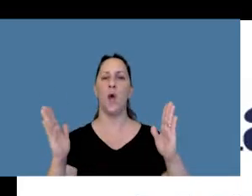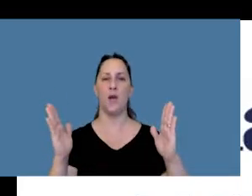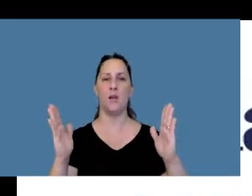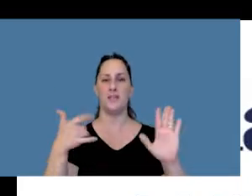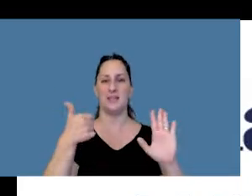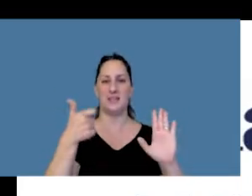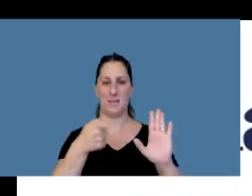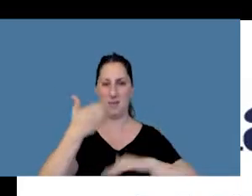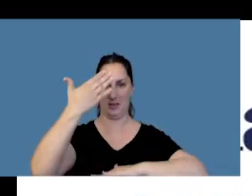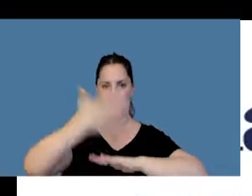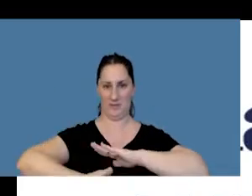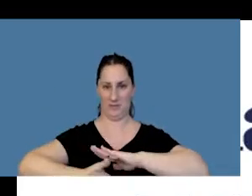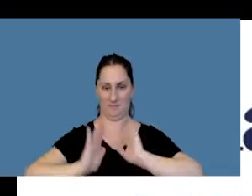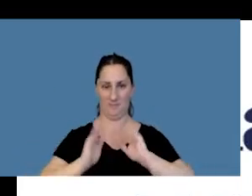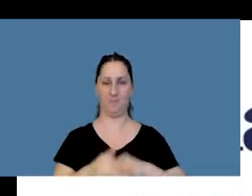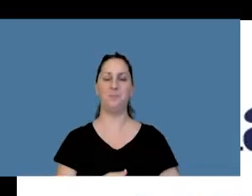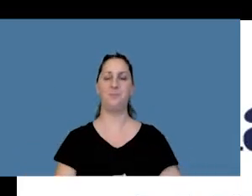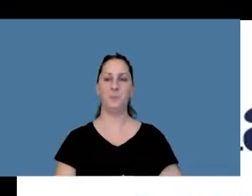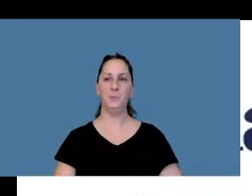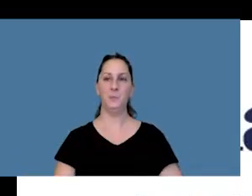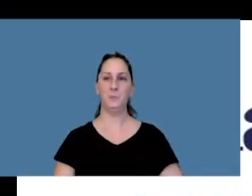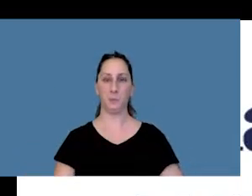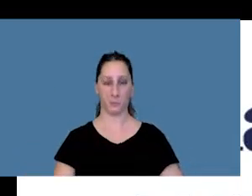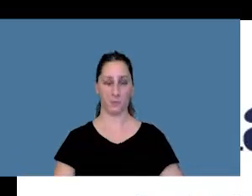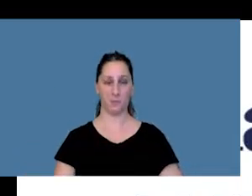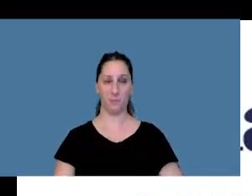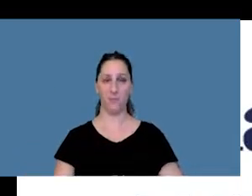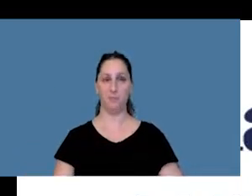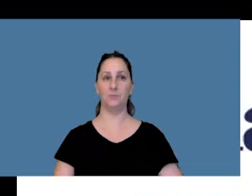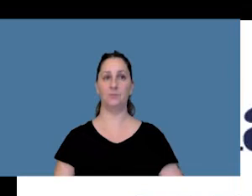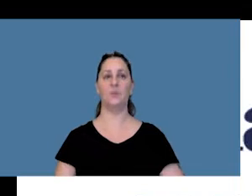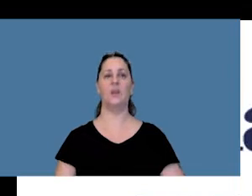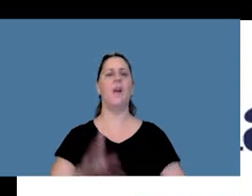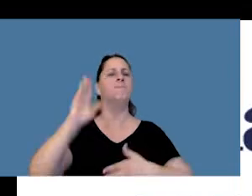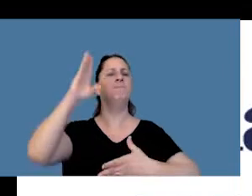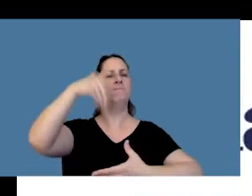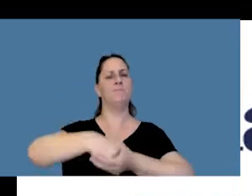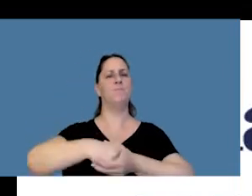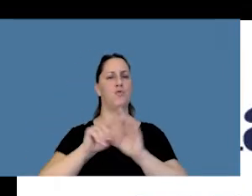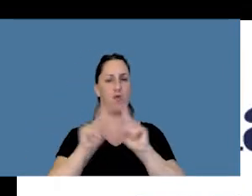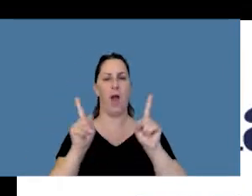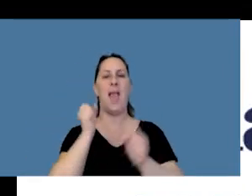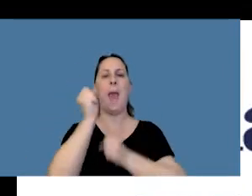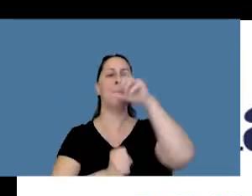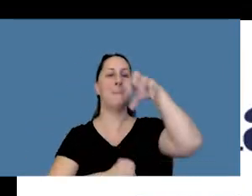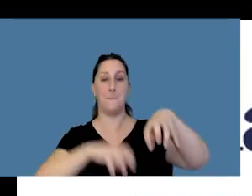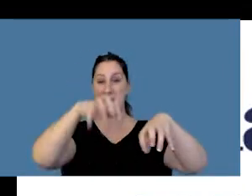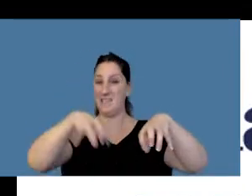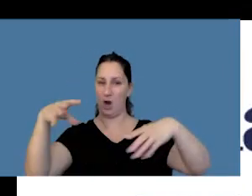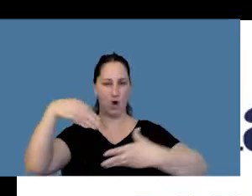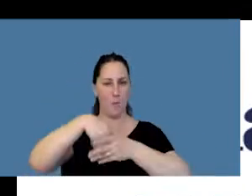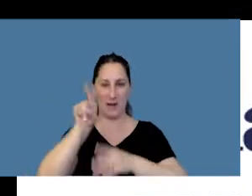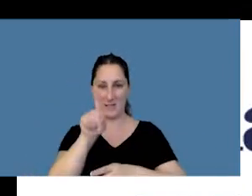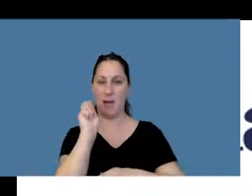6 meses, es limitado. Se encuentran excluidas aquellas empresas que hoy